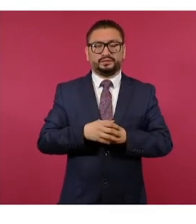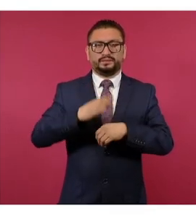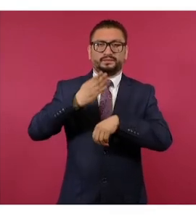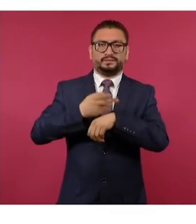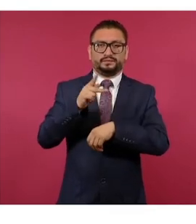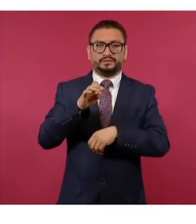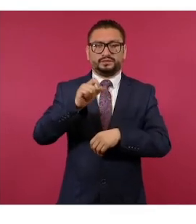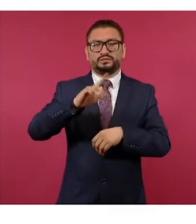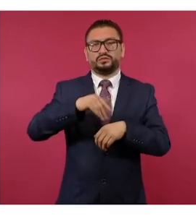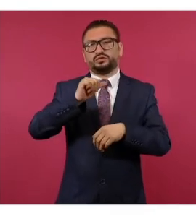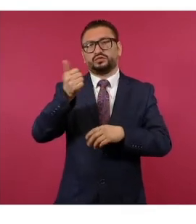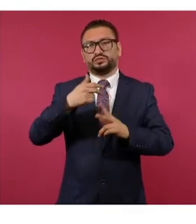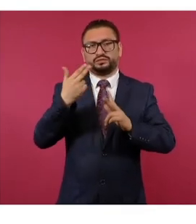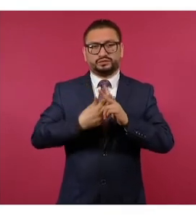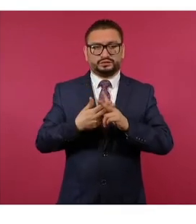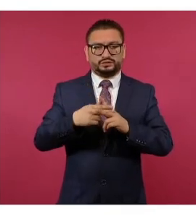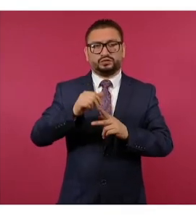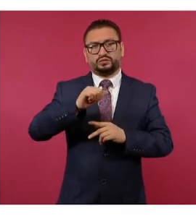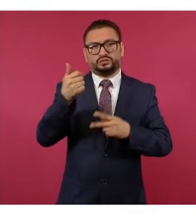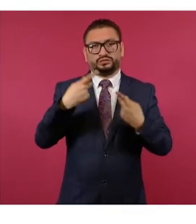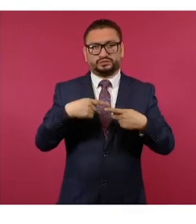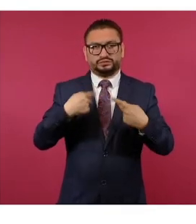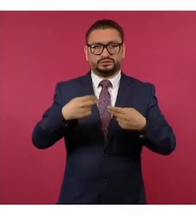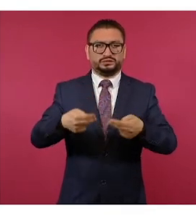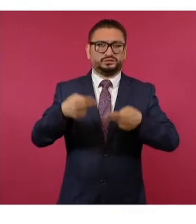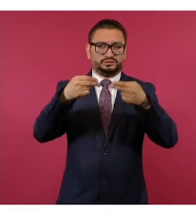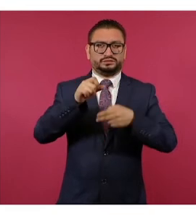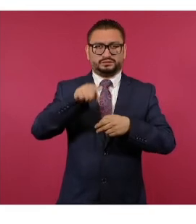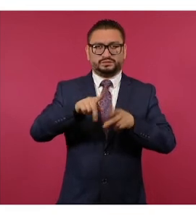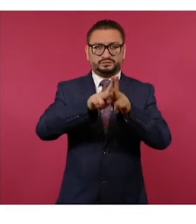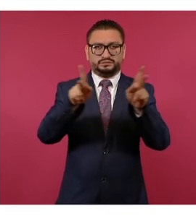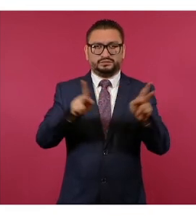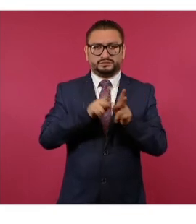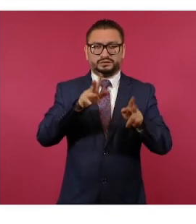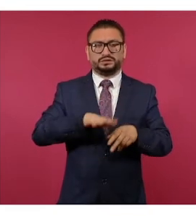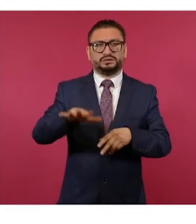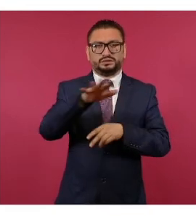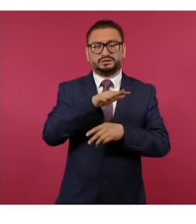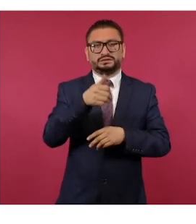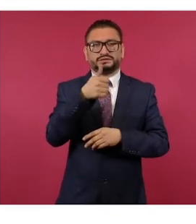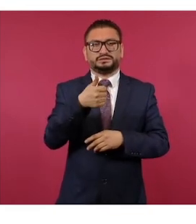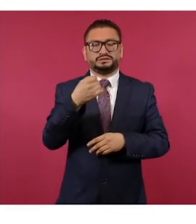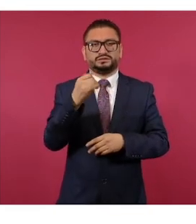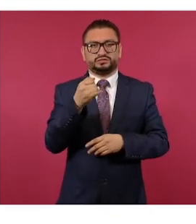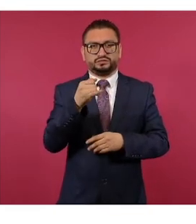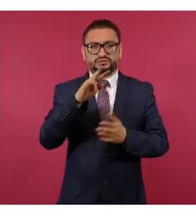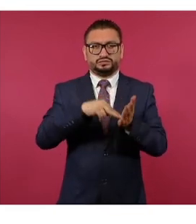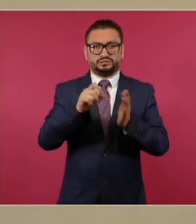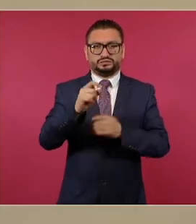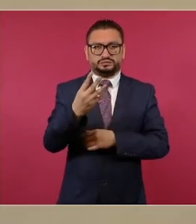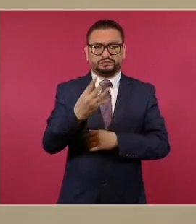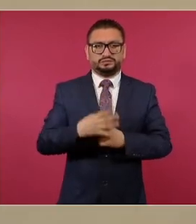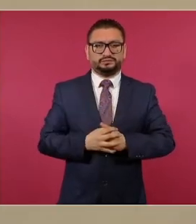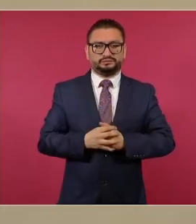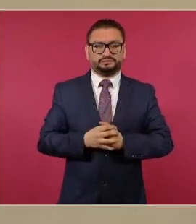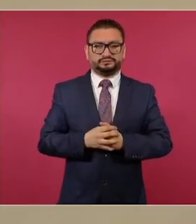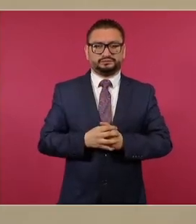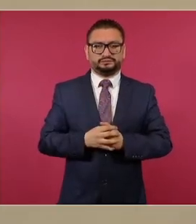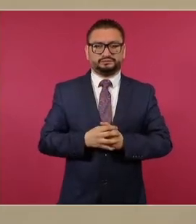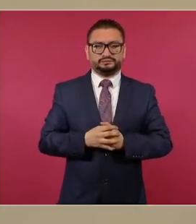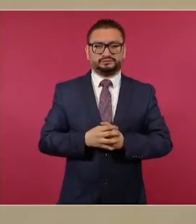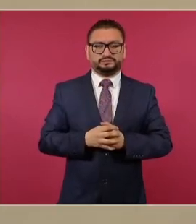por el delito de homicidio de otro comerciante en la misma plaza, ocurrido el 6 de junio del 2024.